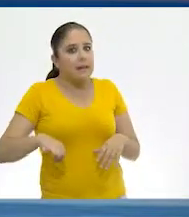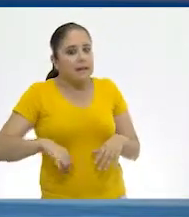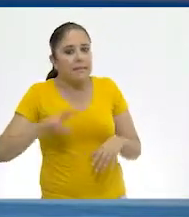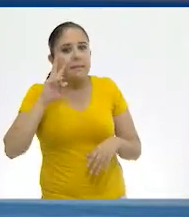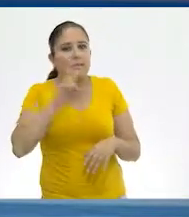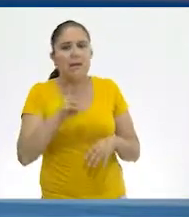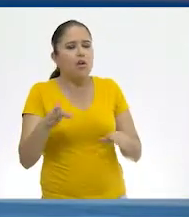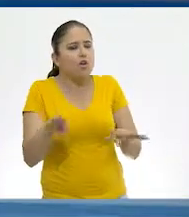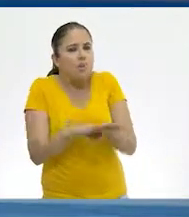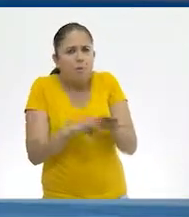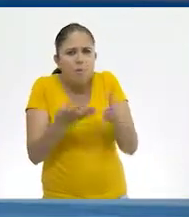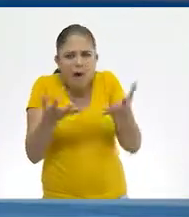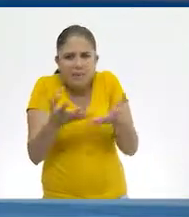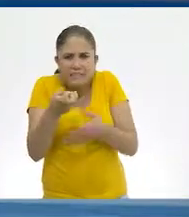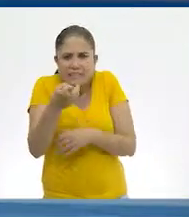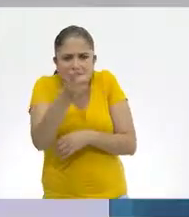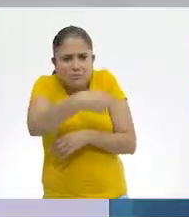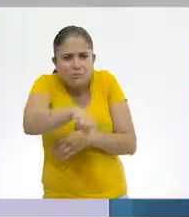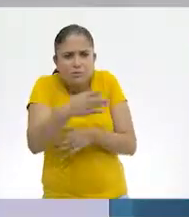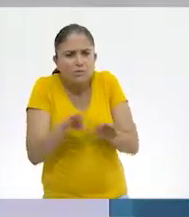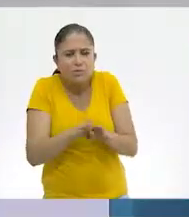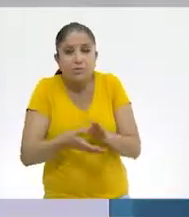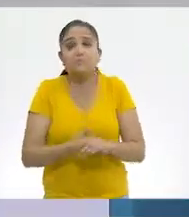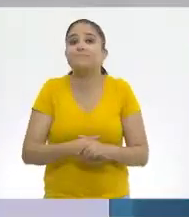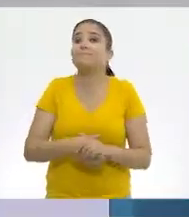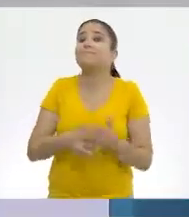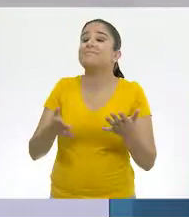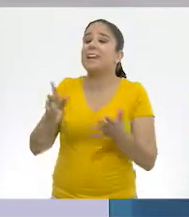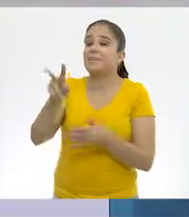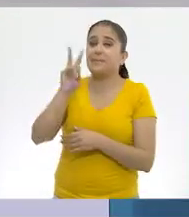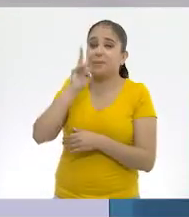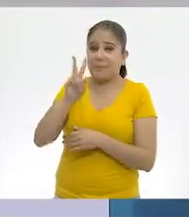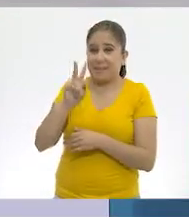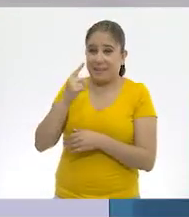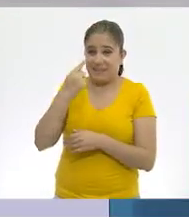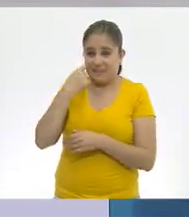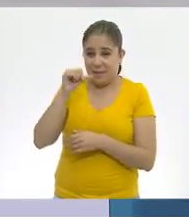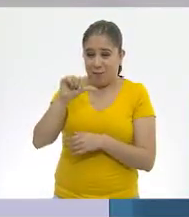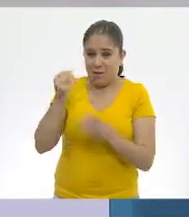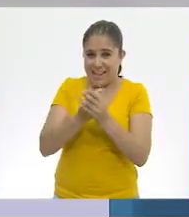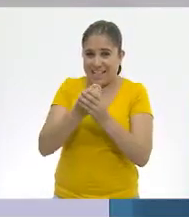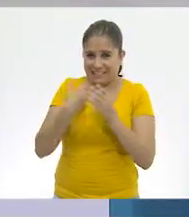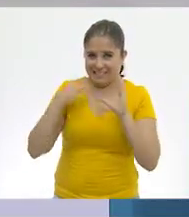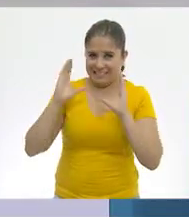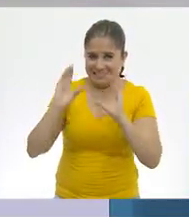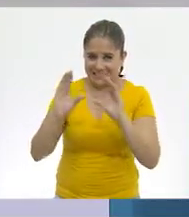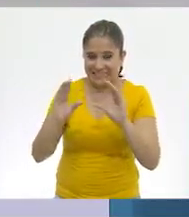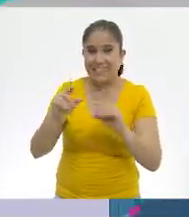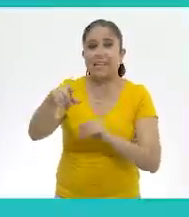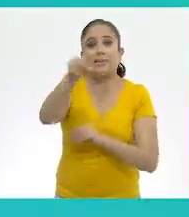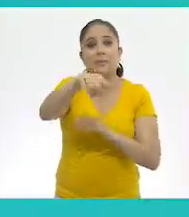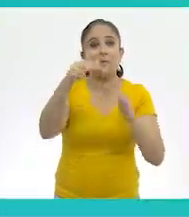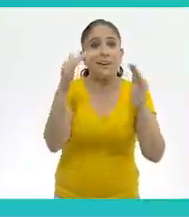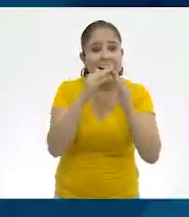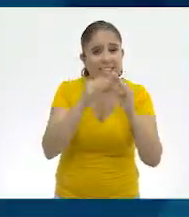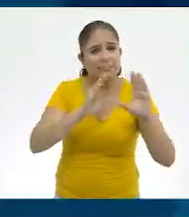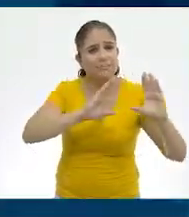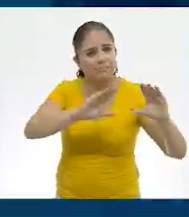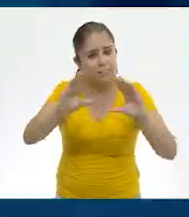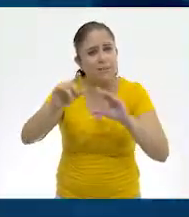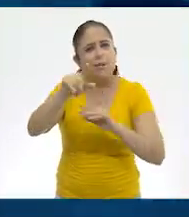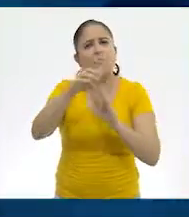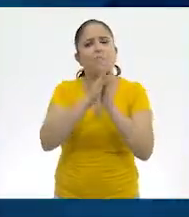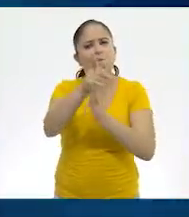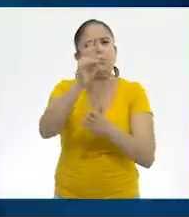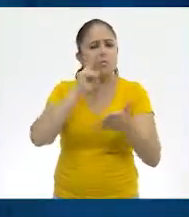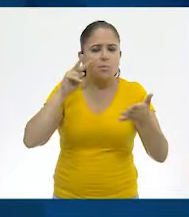cómo le hicieron para lograr todo eso? Pues, ¿qué te parece si lo averiguamos en la clase de hoy? Y a ustedes en casa, los invitamos a que nos